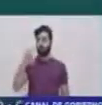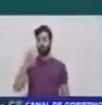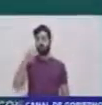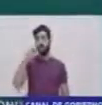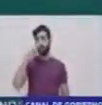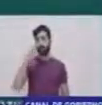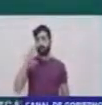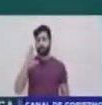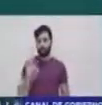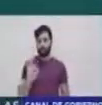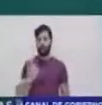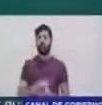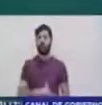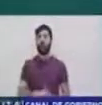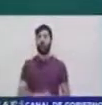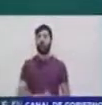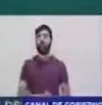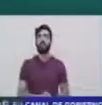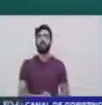40 centímetros